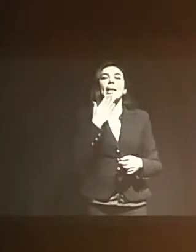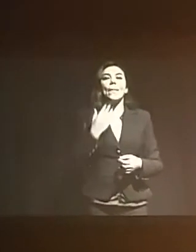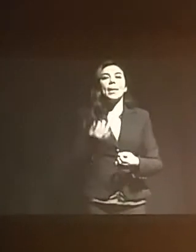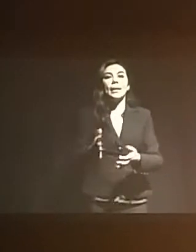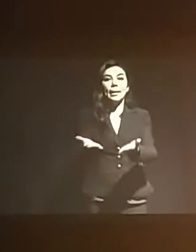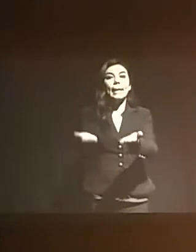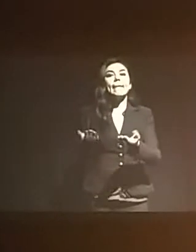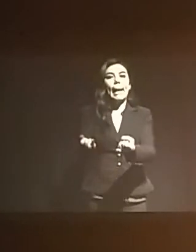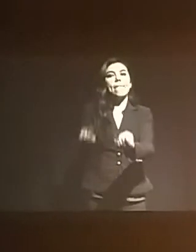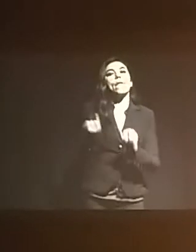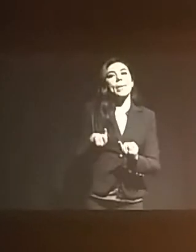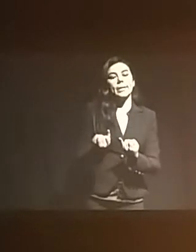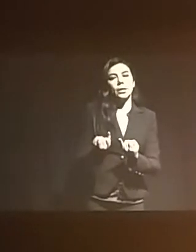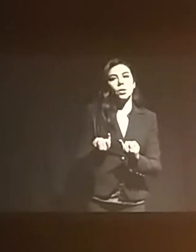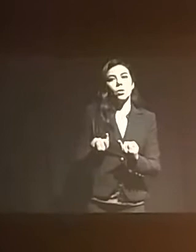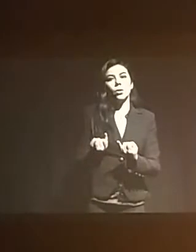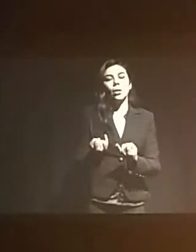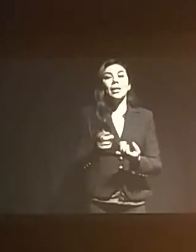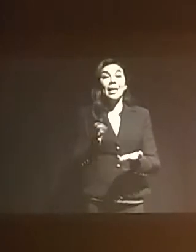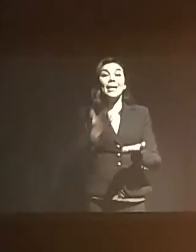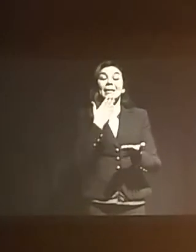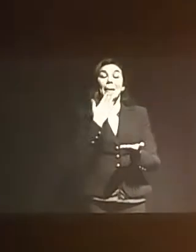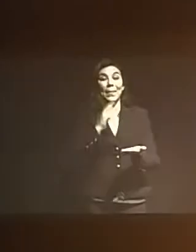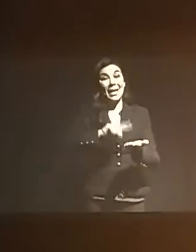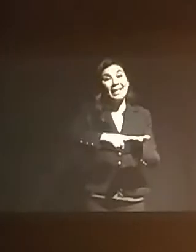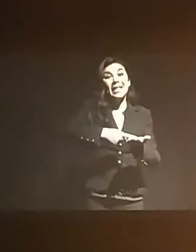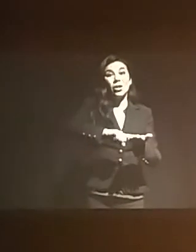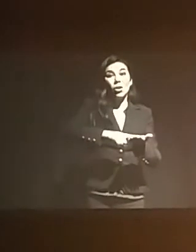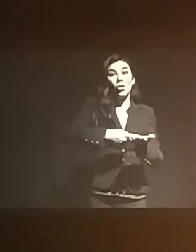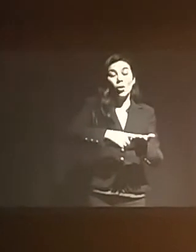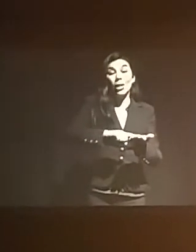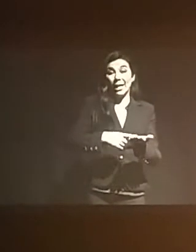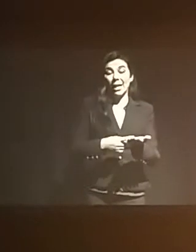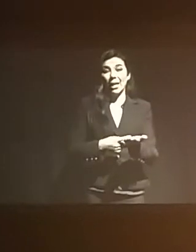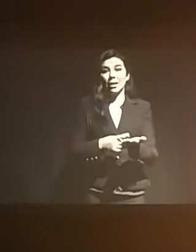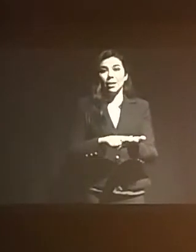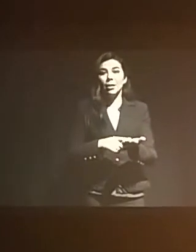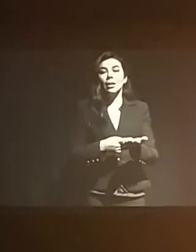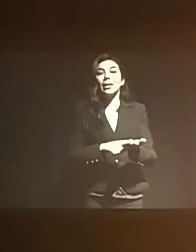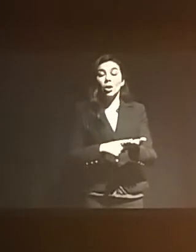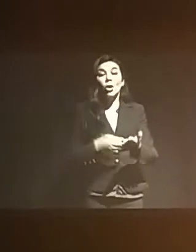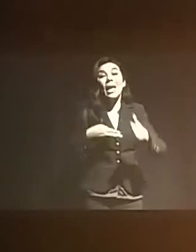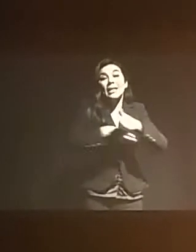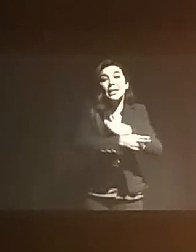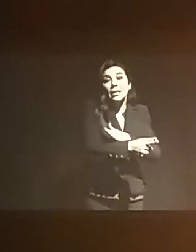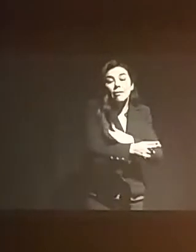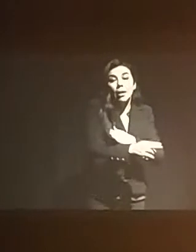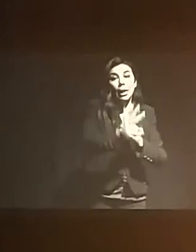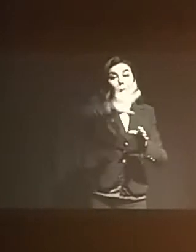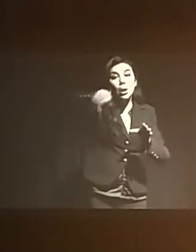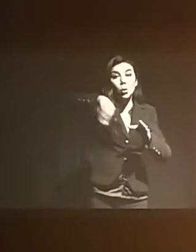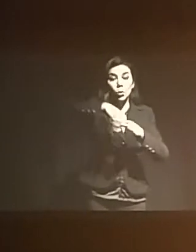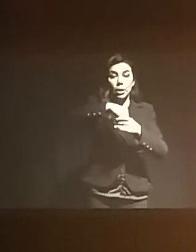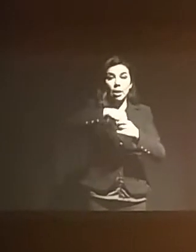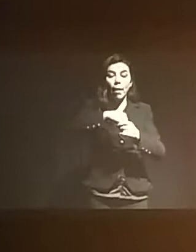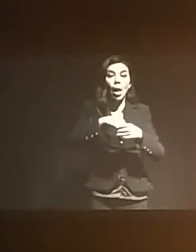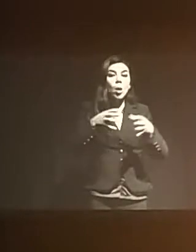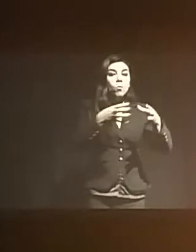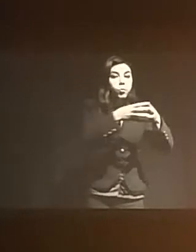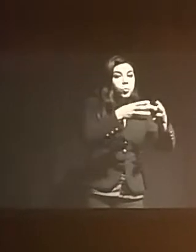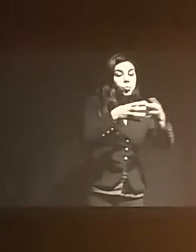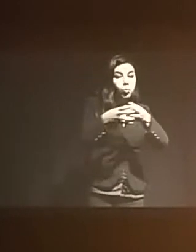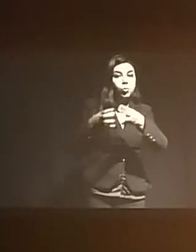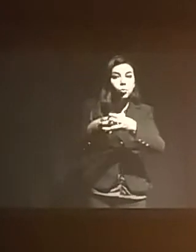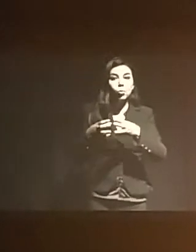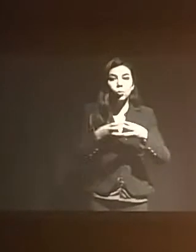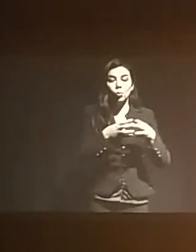ya vamos a tener que meterle la componente tecnológica. Y por eso aparece ahí como las TAI. Tecnologías accesibles e inclusivas que agrupan las TICs y